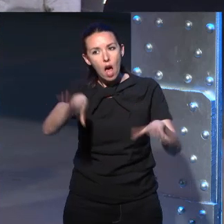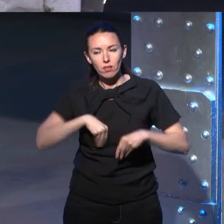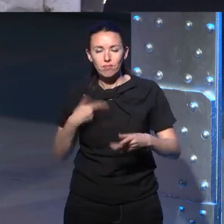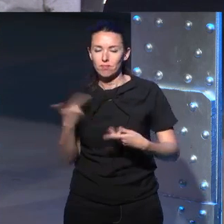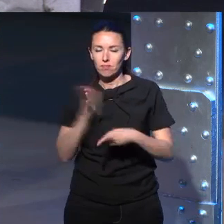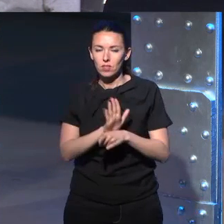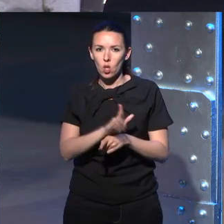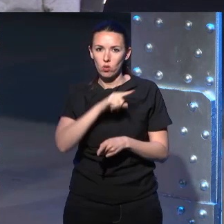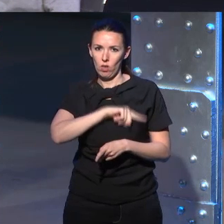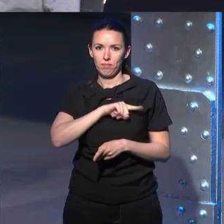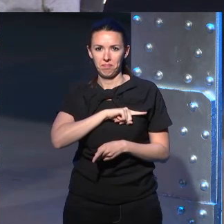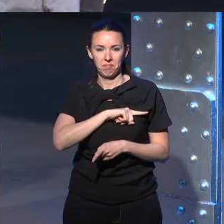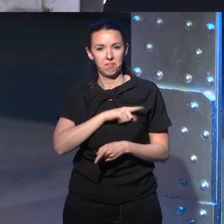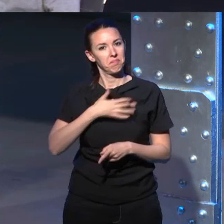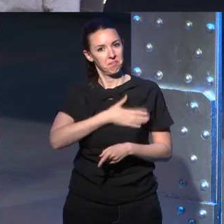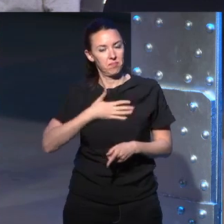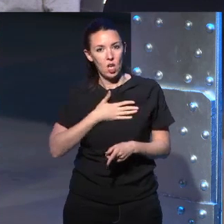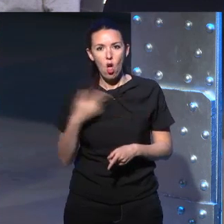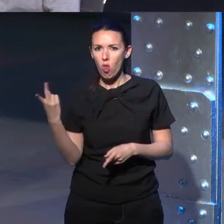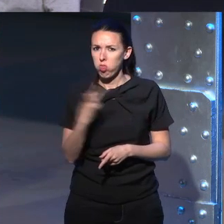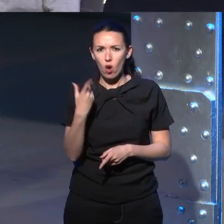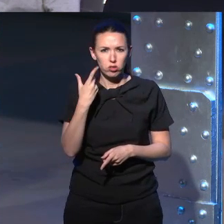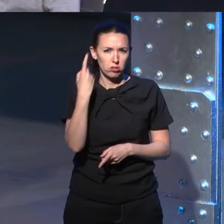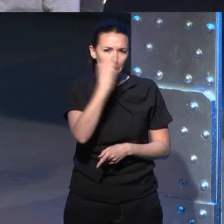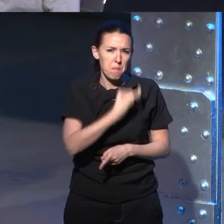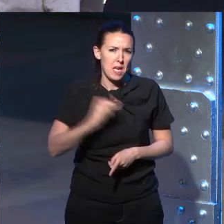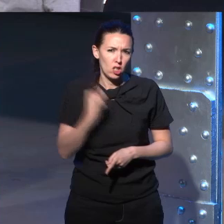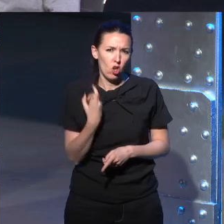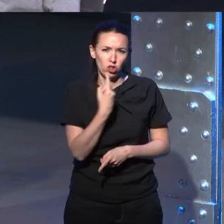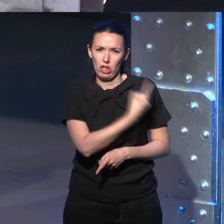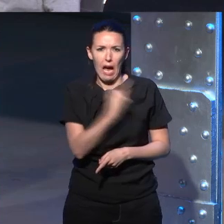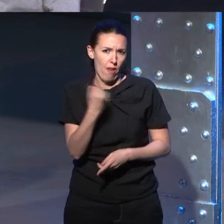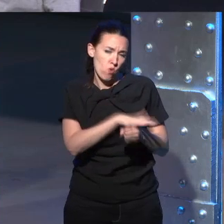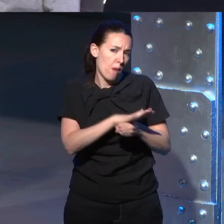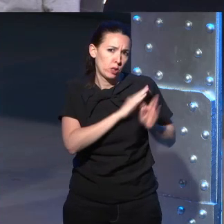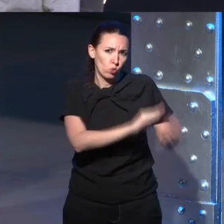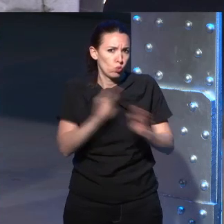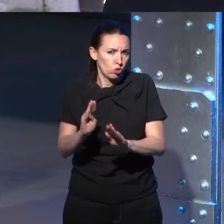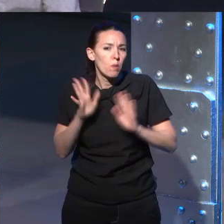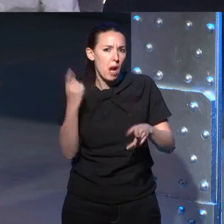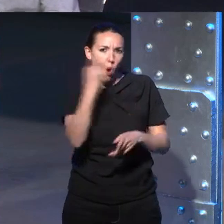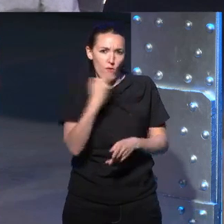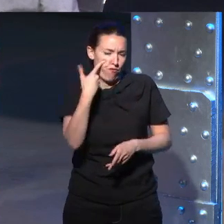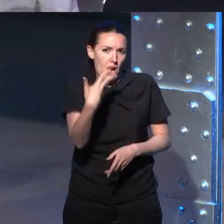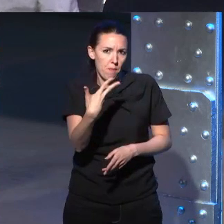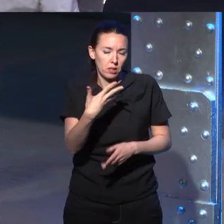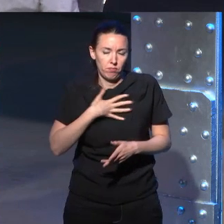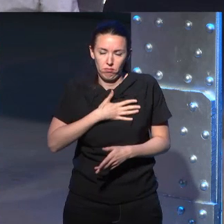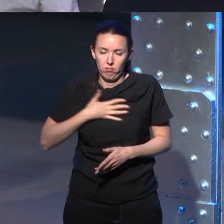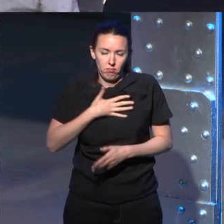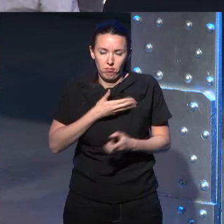presentarme. Me siento muy honrado. Son dos leyendas cada uno en su campo, entonces me siento muy conmovido, la